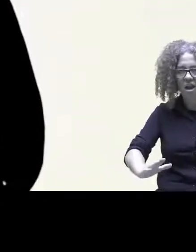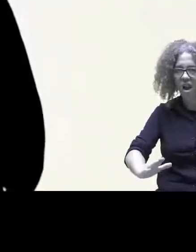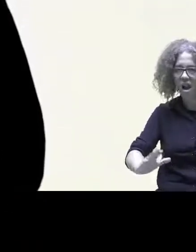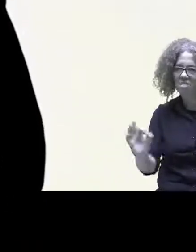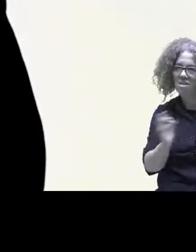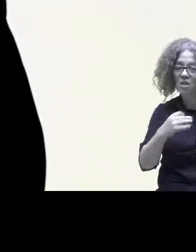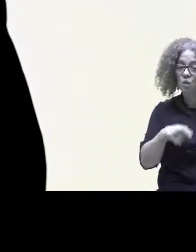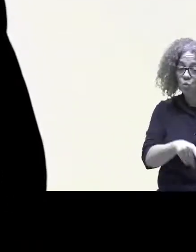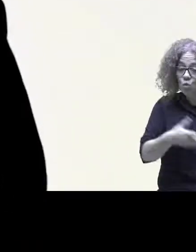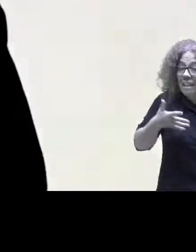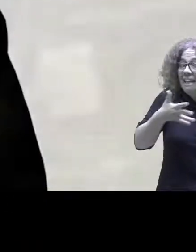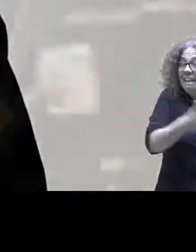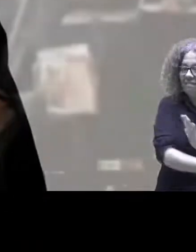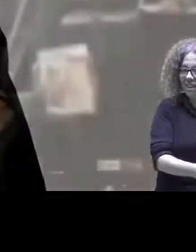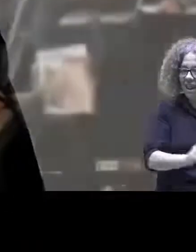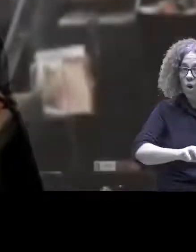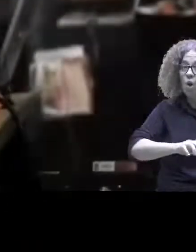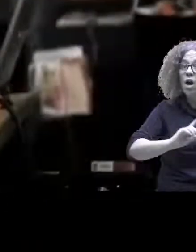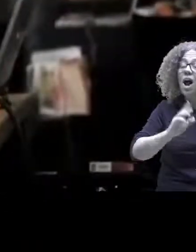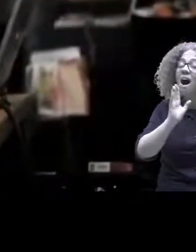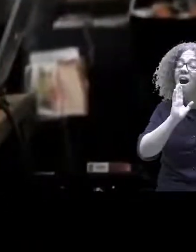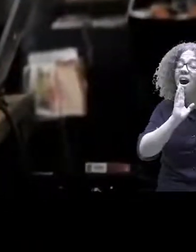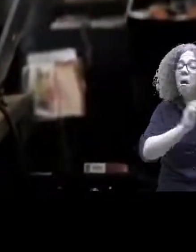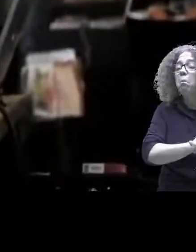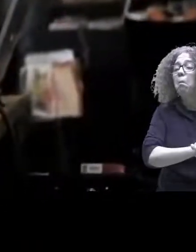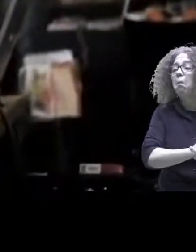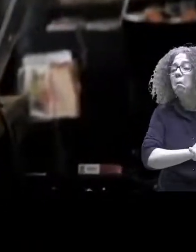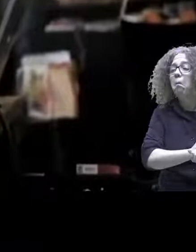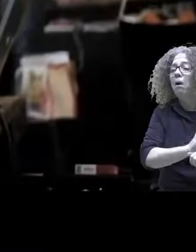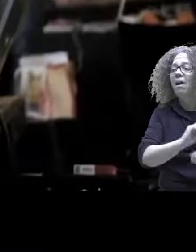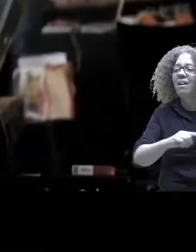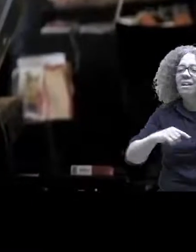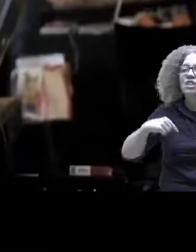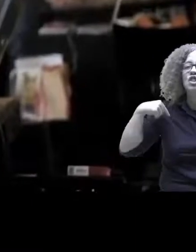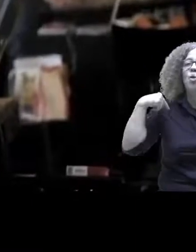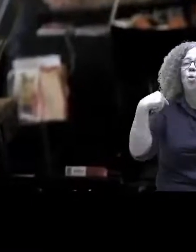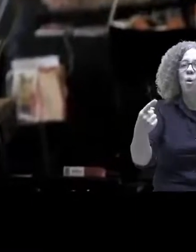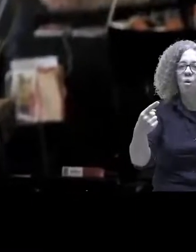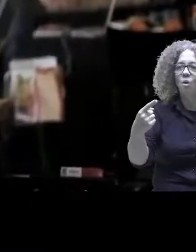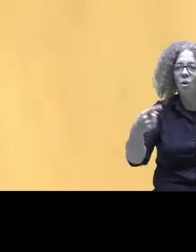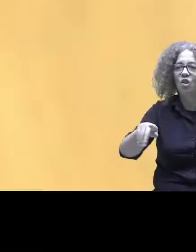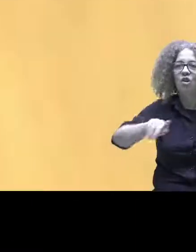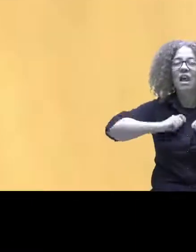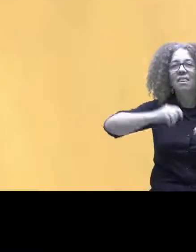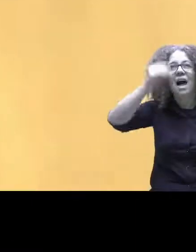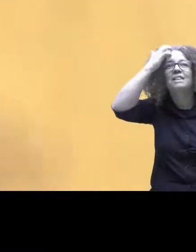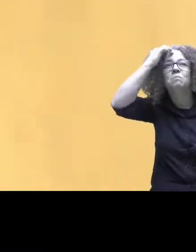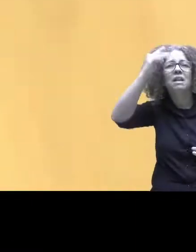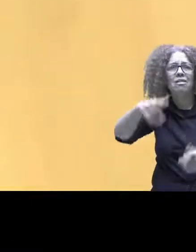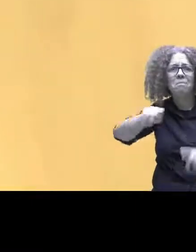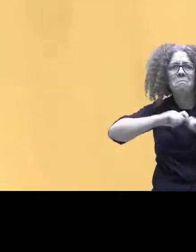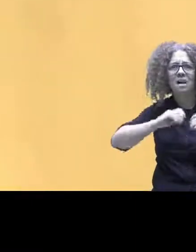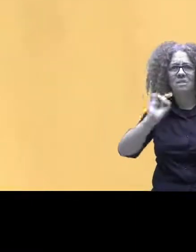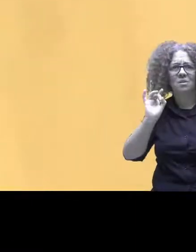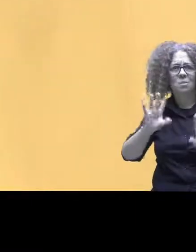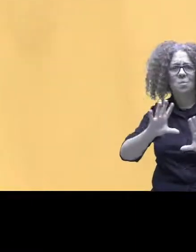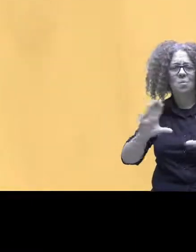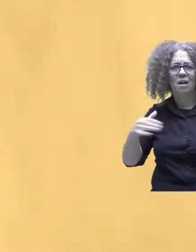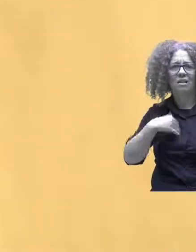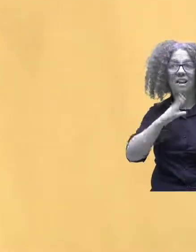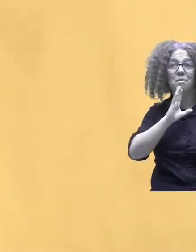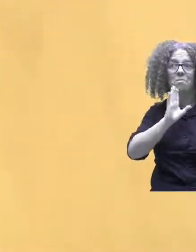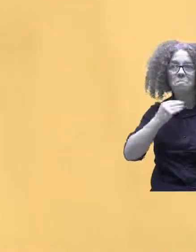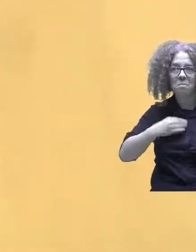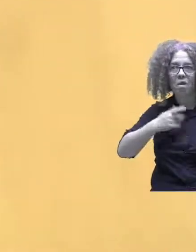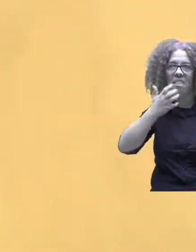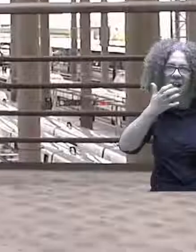significado, es después, curiosamente, una de las mayores inspiraciones, son los mayores alimentos del